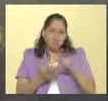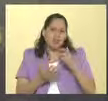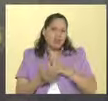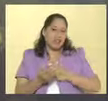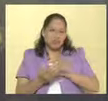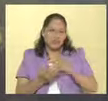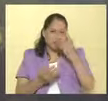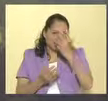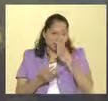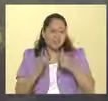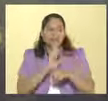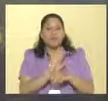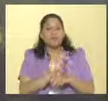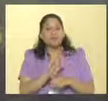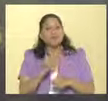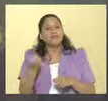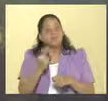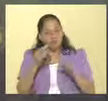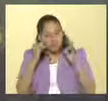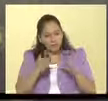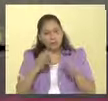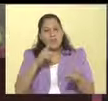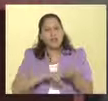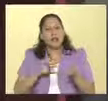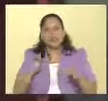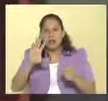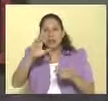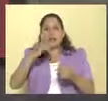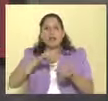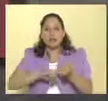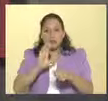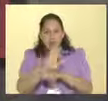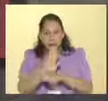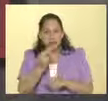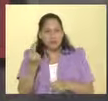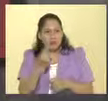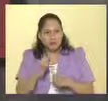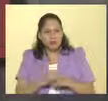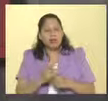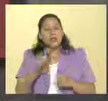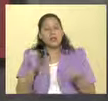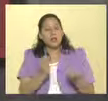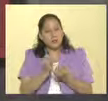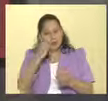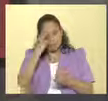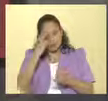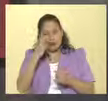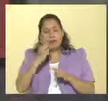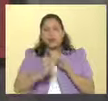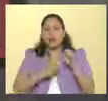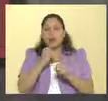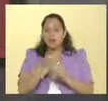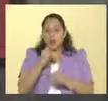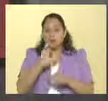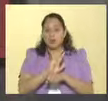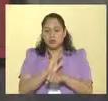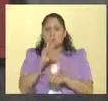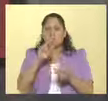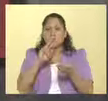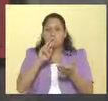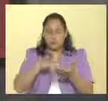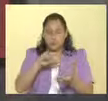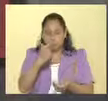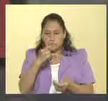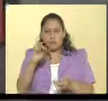El destino de las películas tiene que ser que estén en los cines. Y también recuerdo el anuario del cine del año 2012,